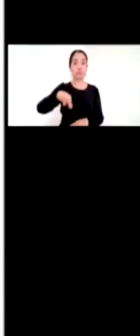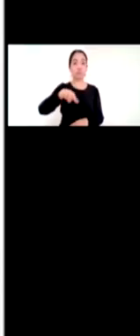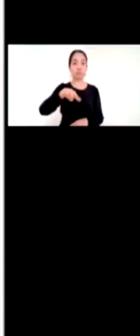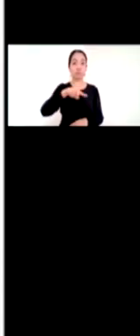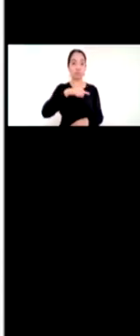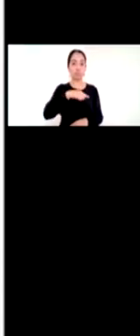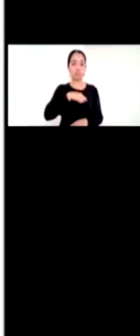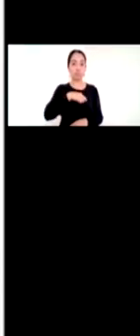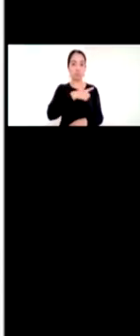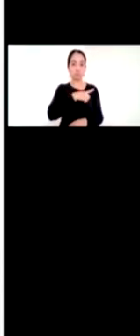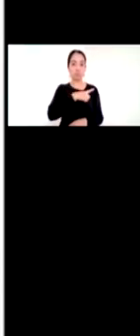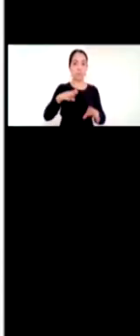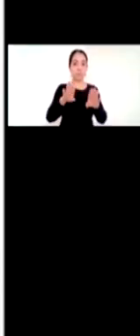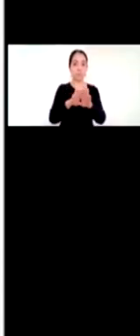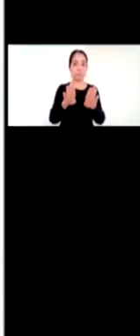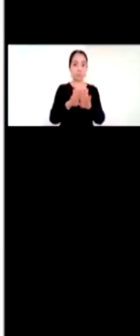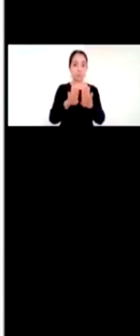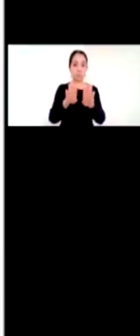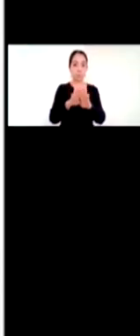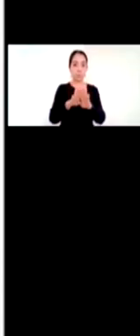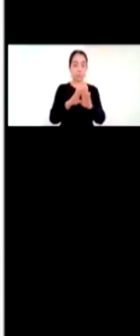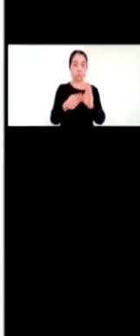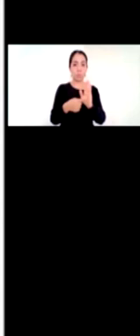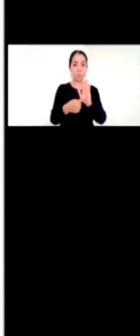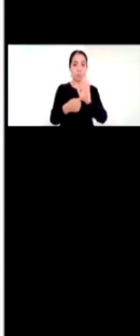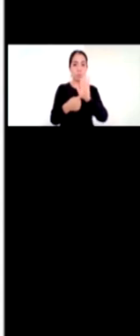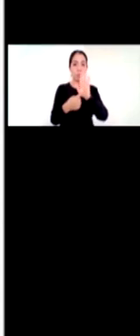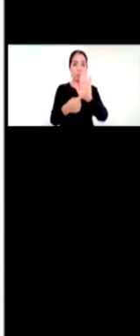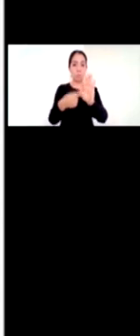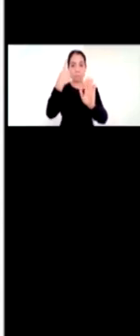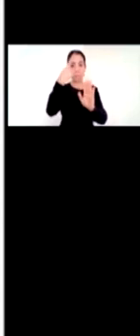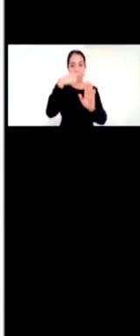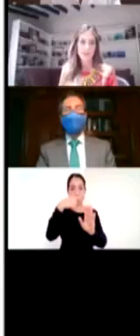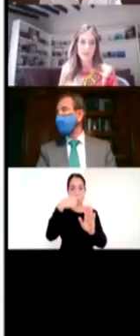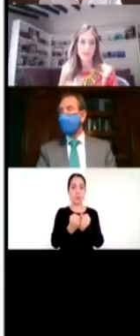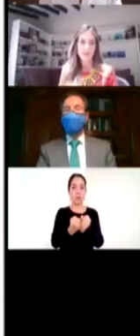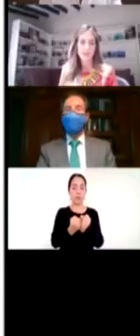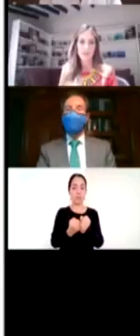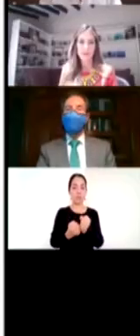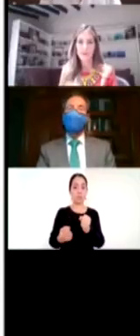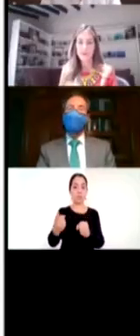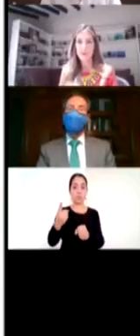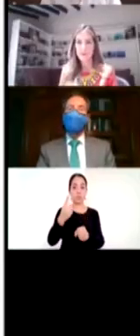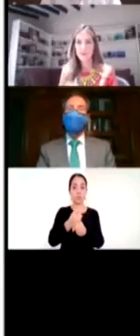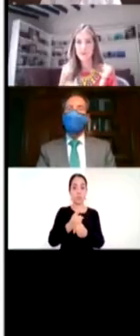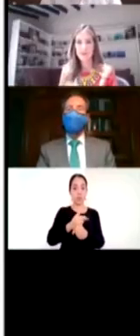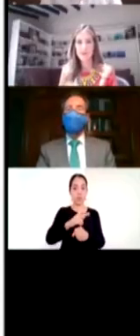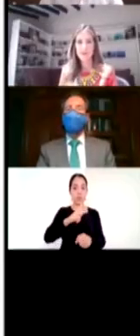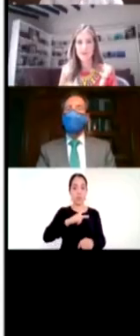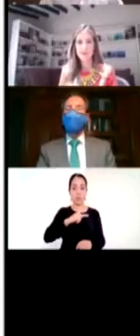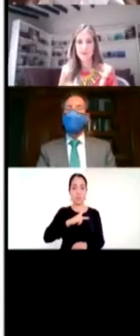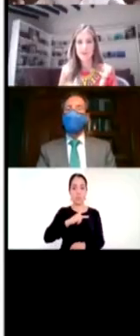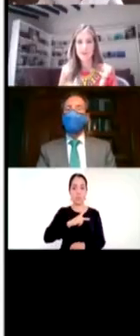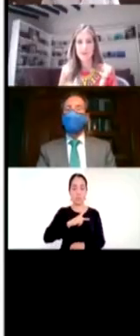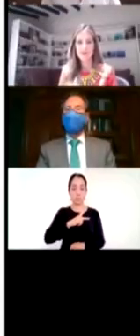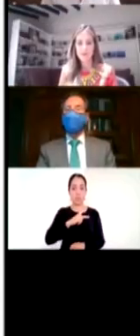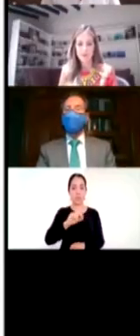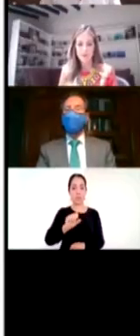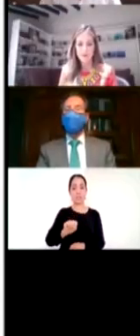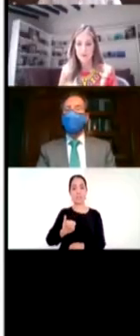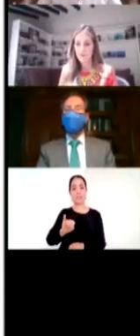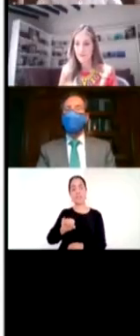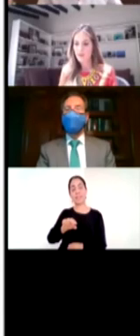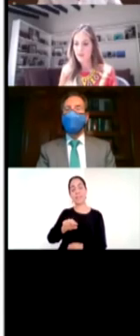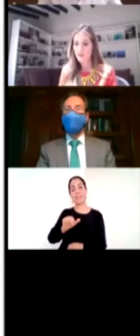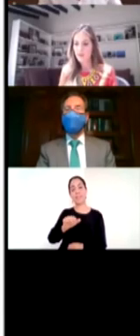educativo le trajo a la sociedad en este caso hablaré de la sinaloense pero estoy seguro que cada uno de mis compañeros